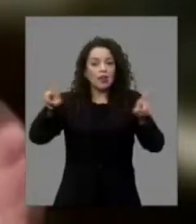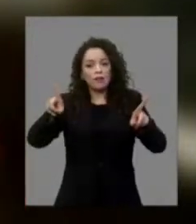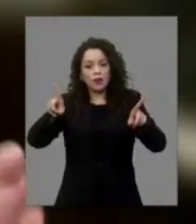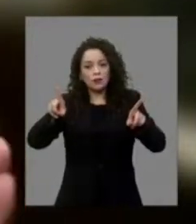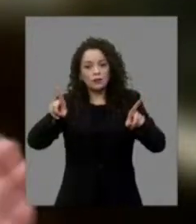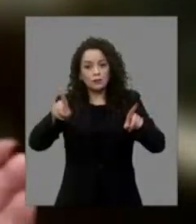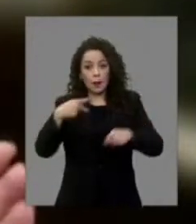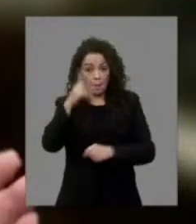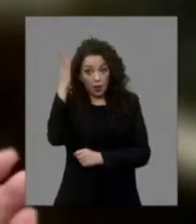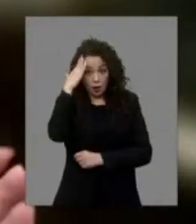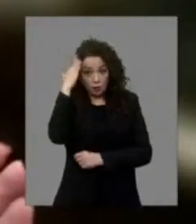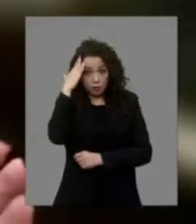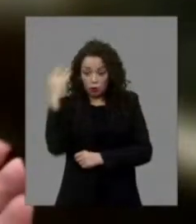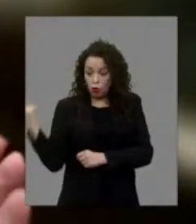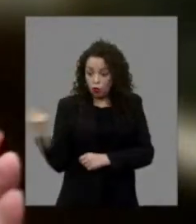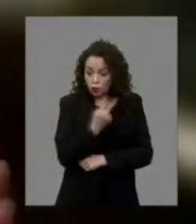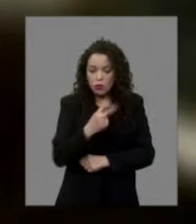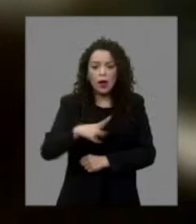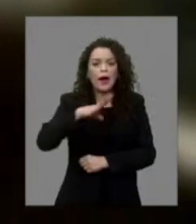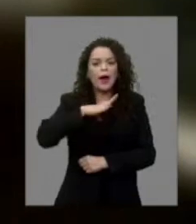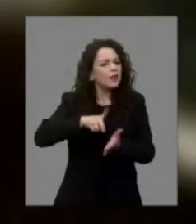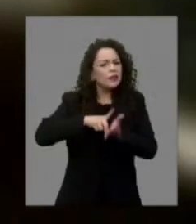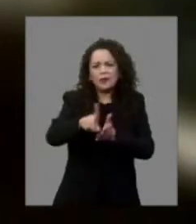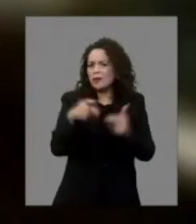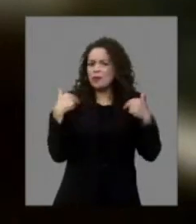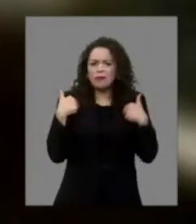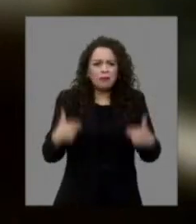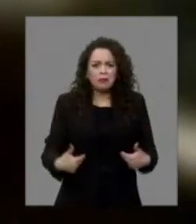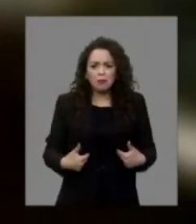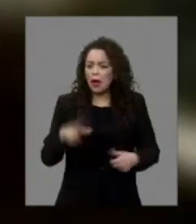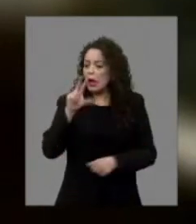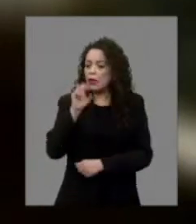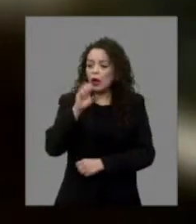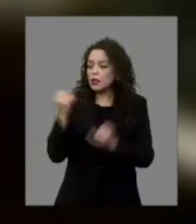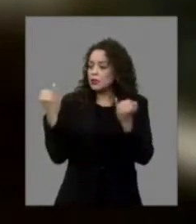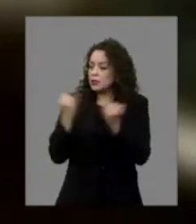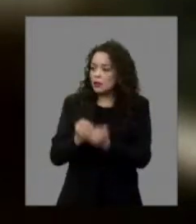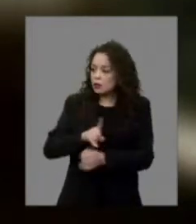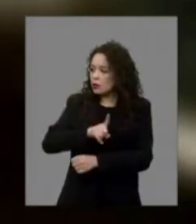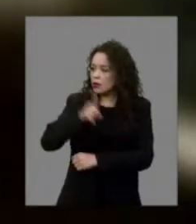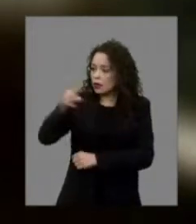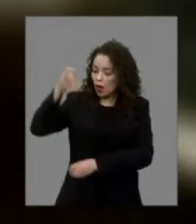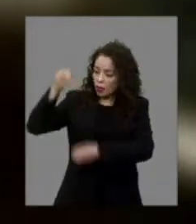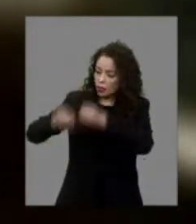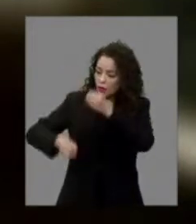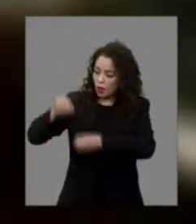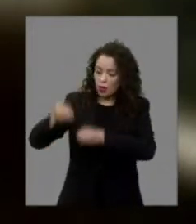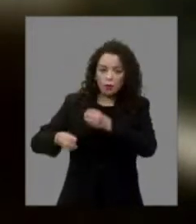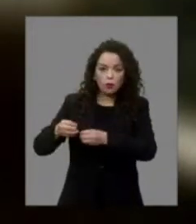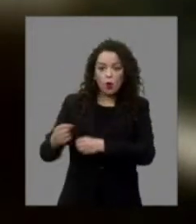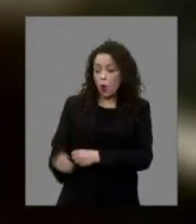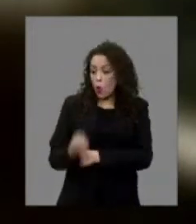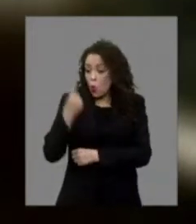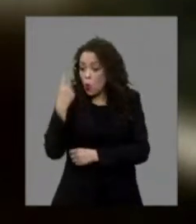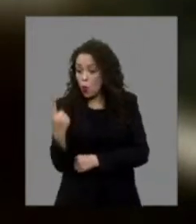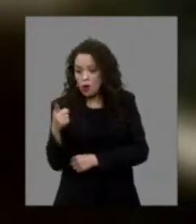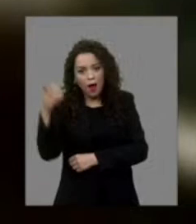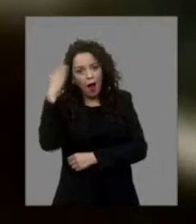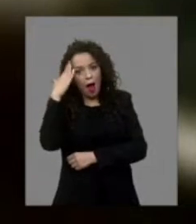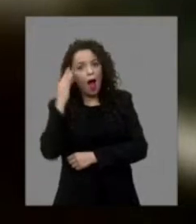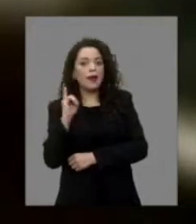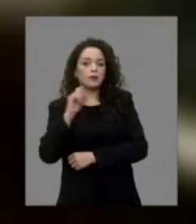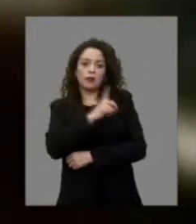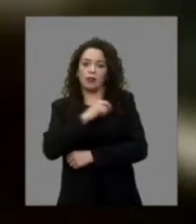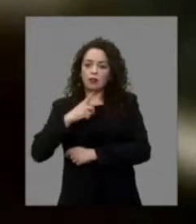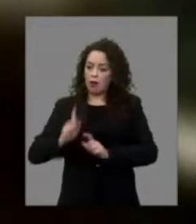son titulares de derechos humanos. No es como en los tribunales constitucionales en donde solamente una de las partes es titular de estos